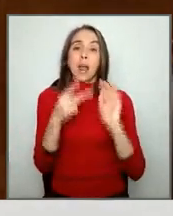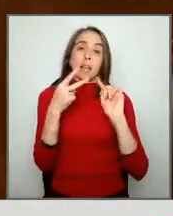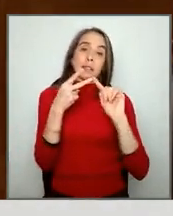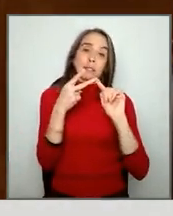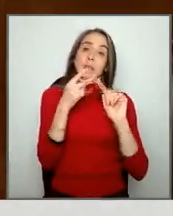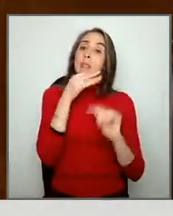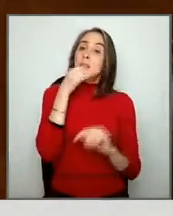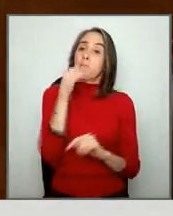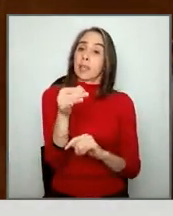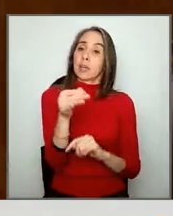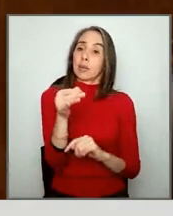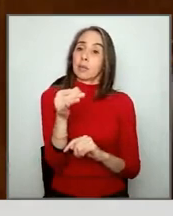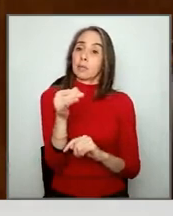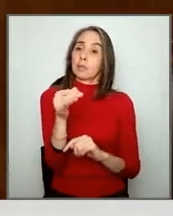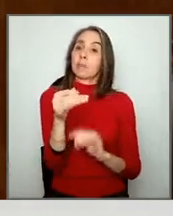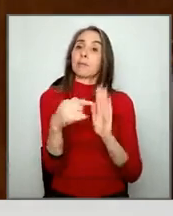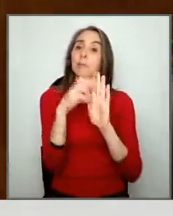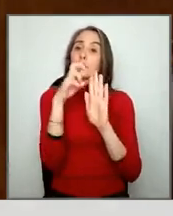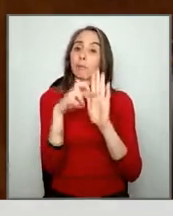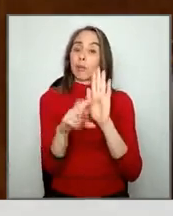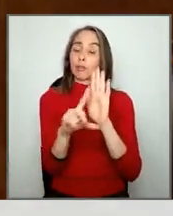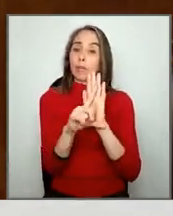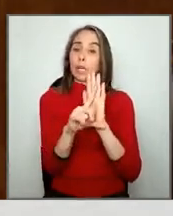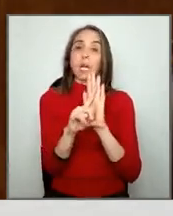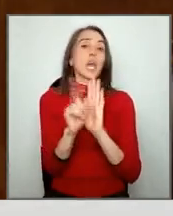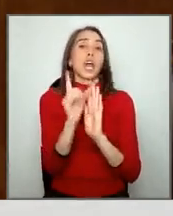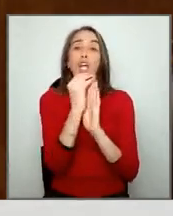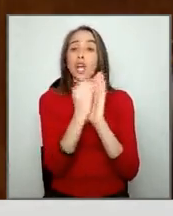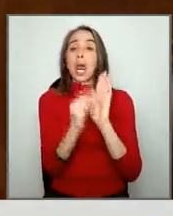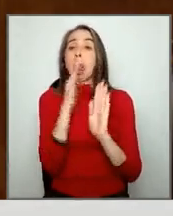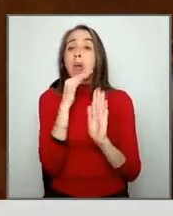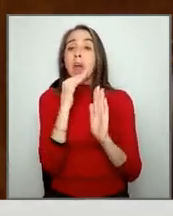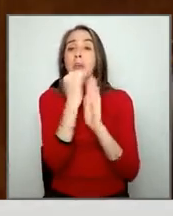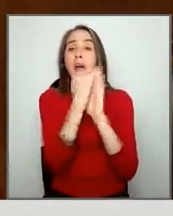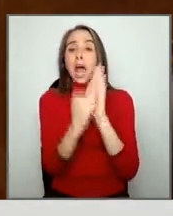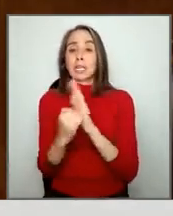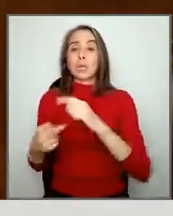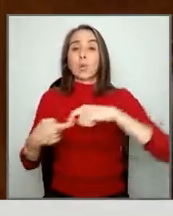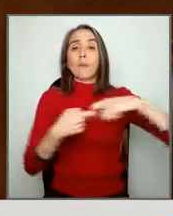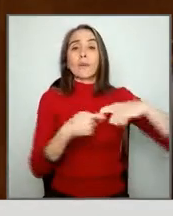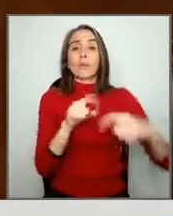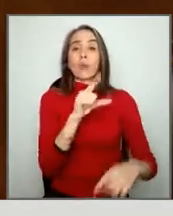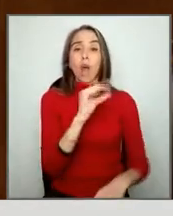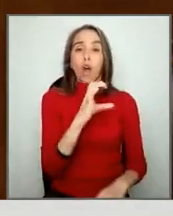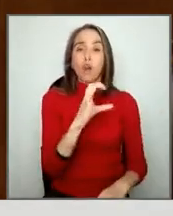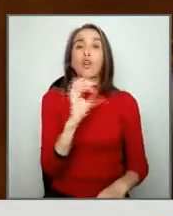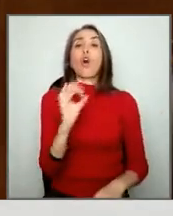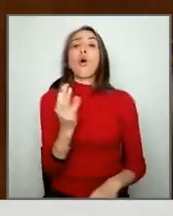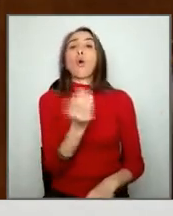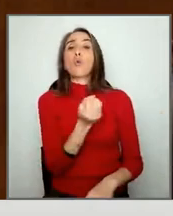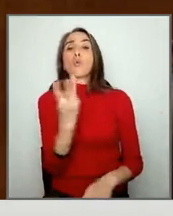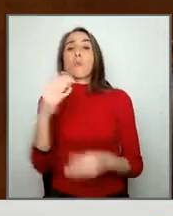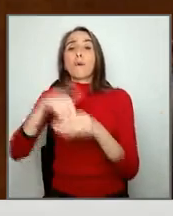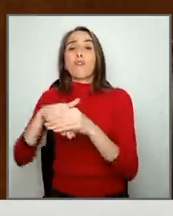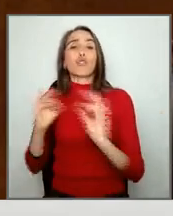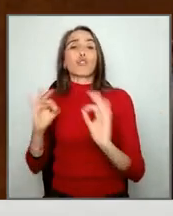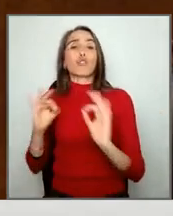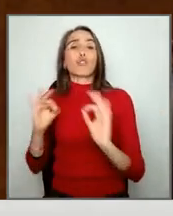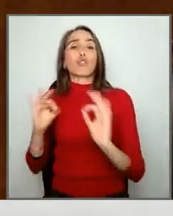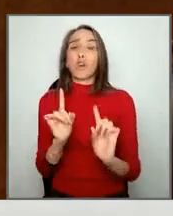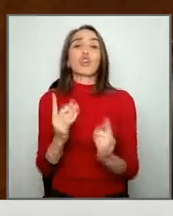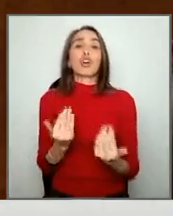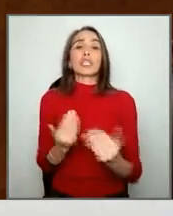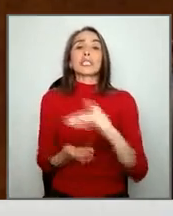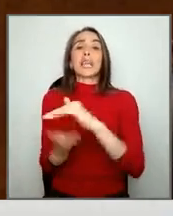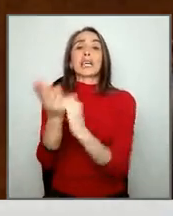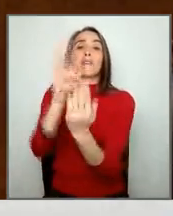esta iniciativa no contiene normas de carácter orgánico constitucional ni de quórum calificado que no requiere ser conocida